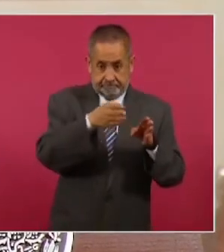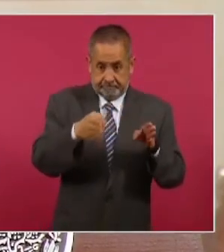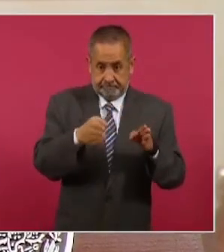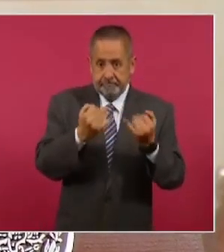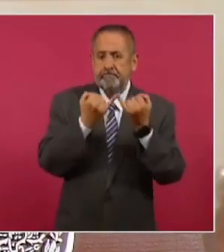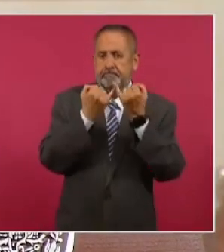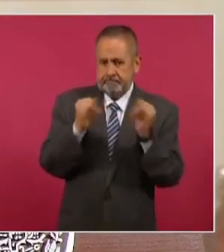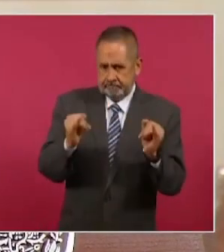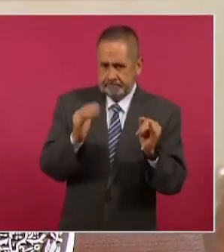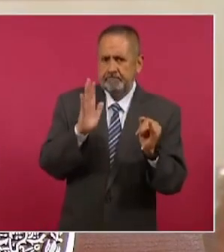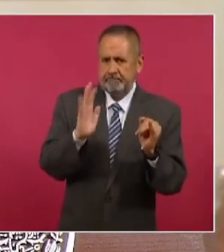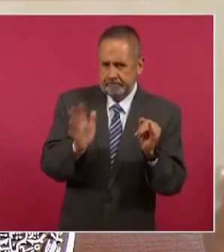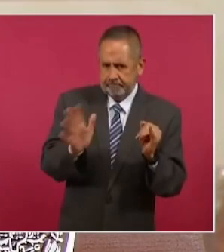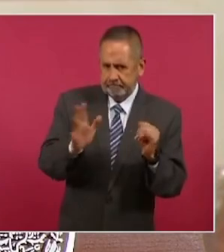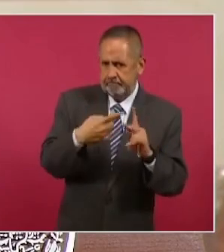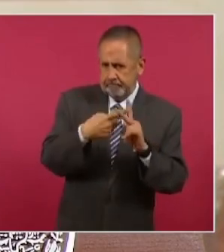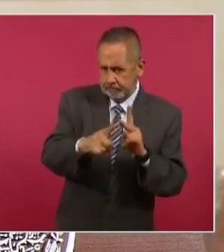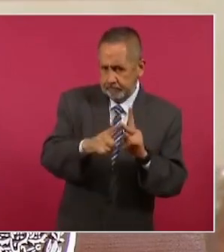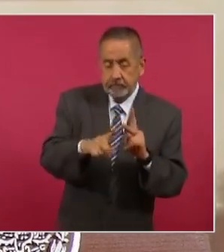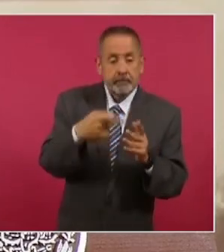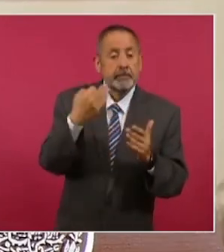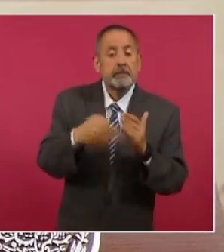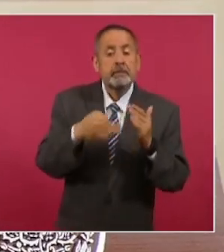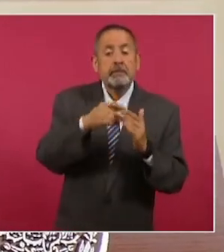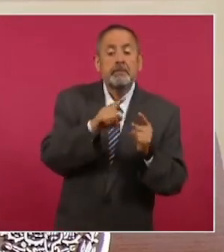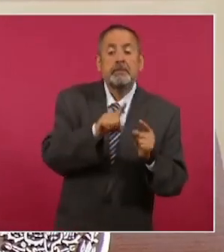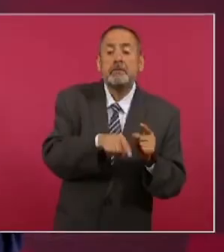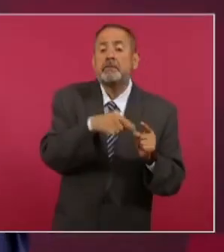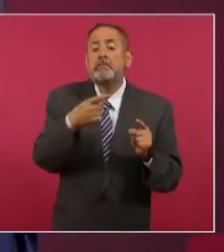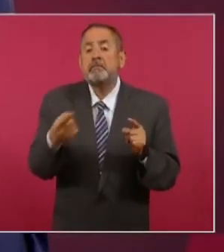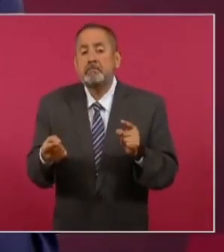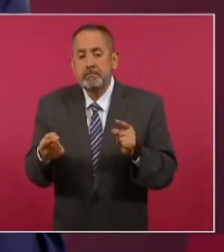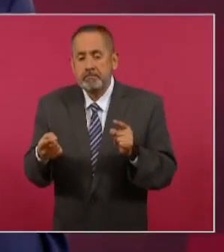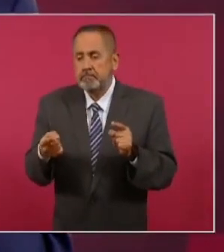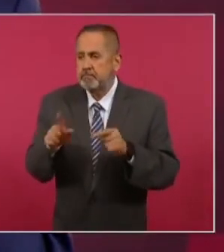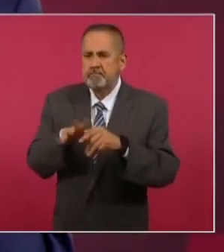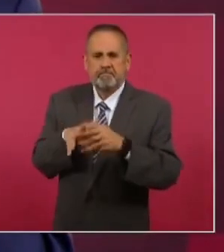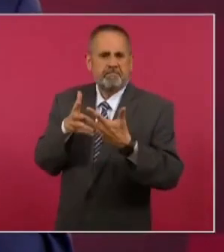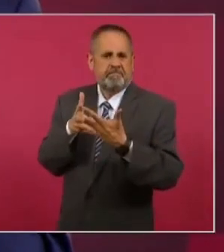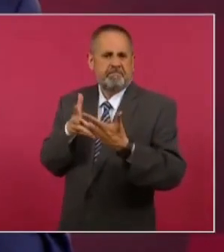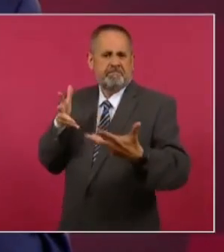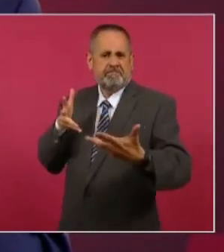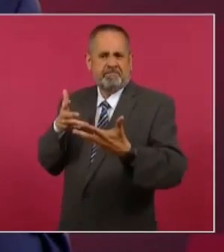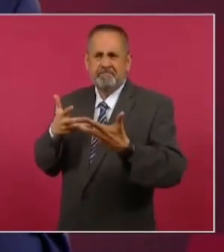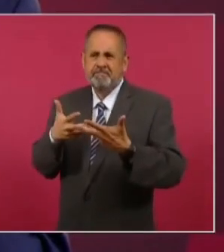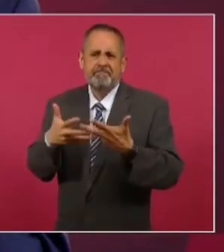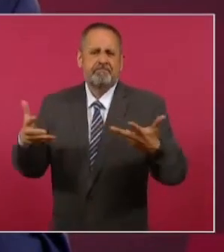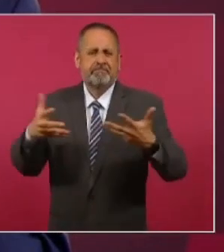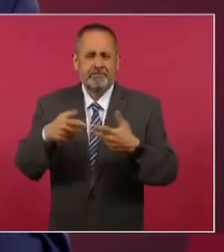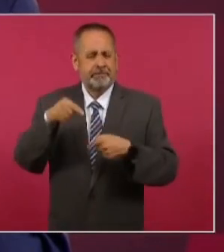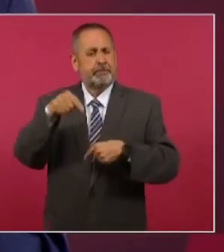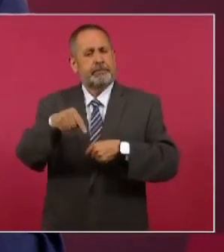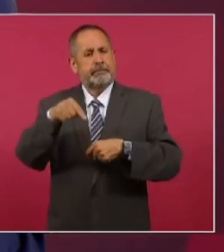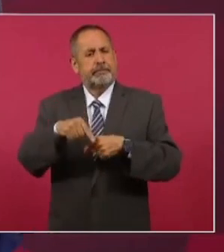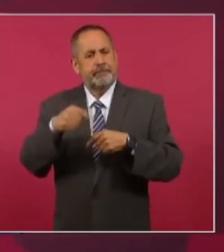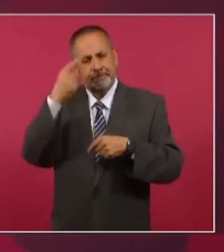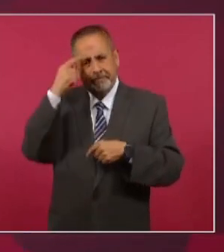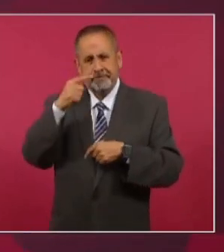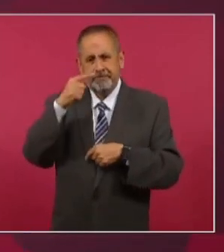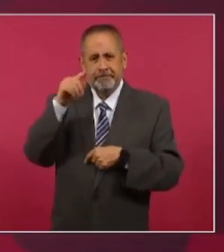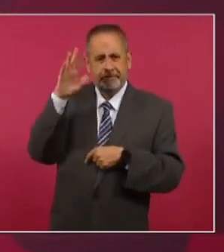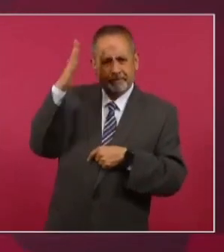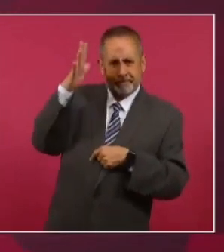ampliar el parque solar más